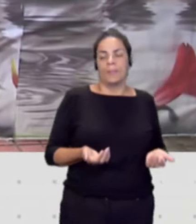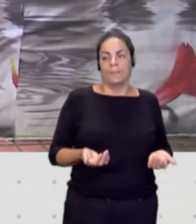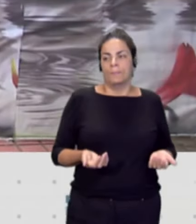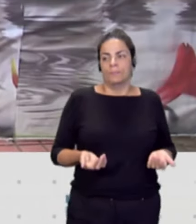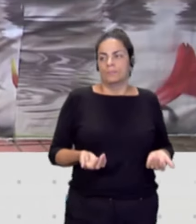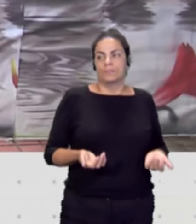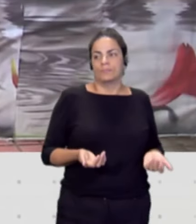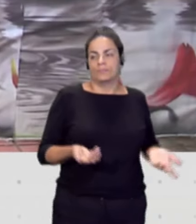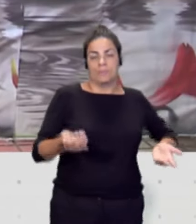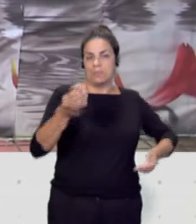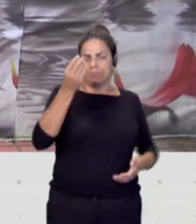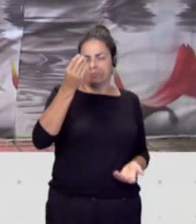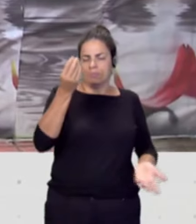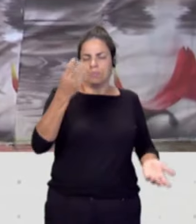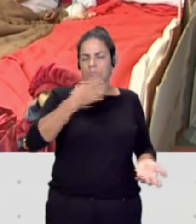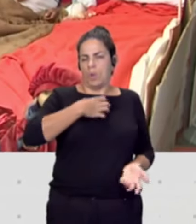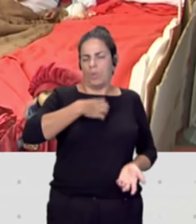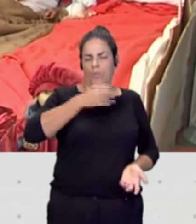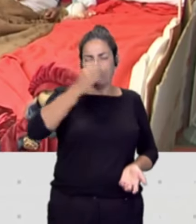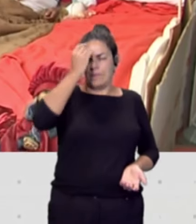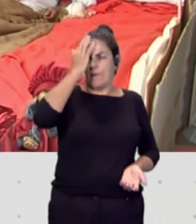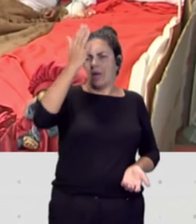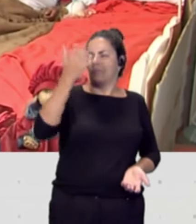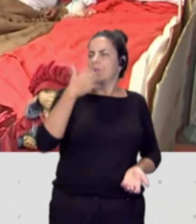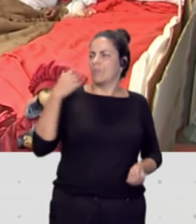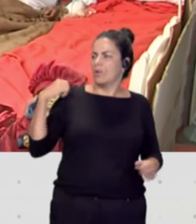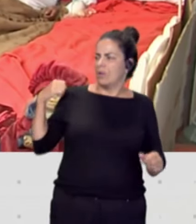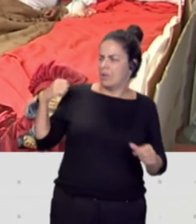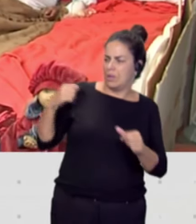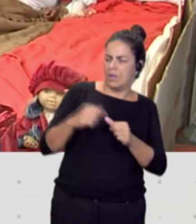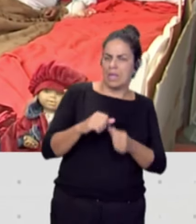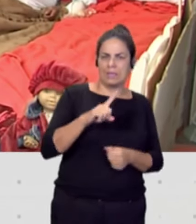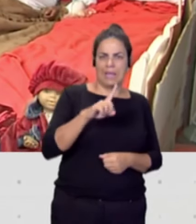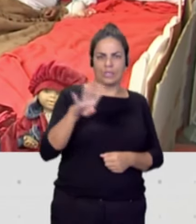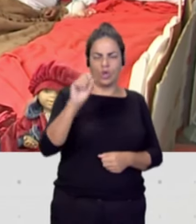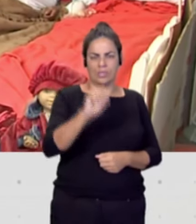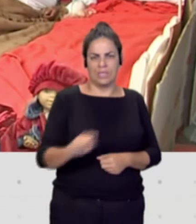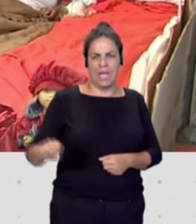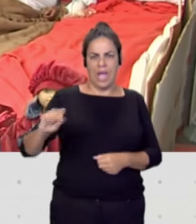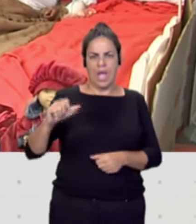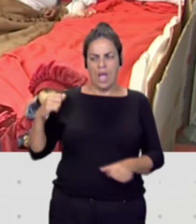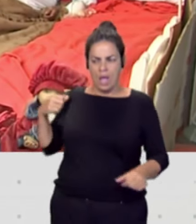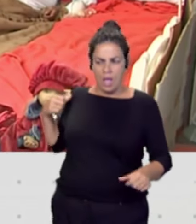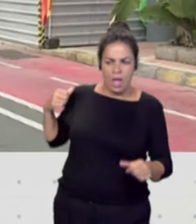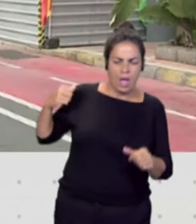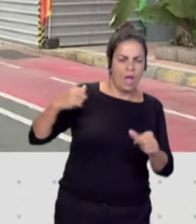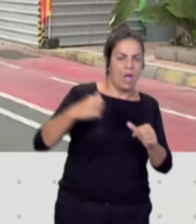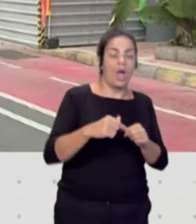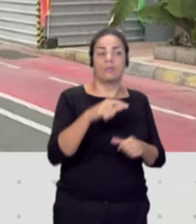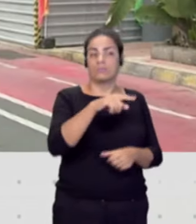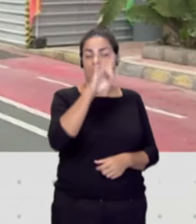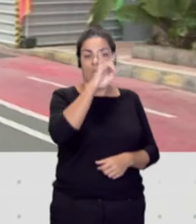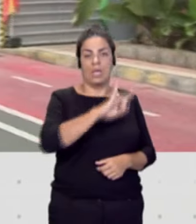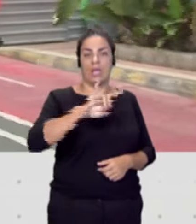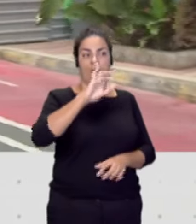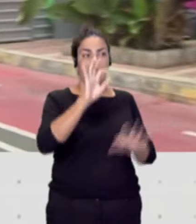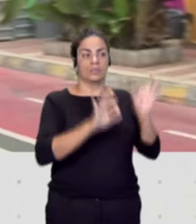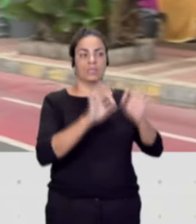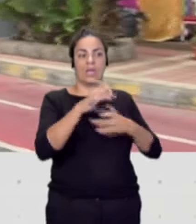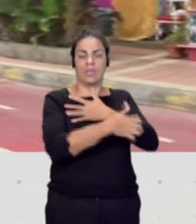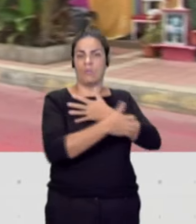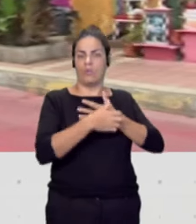que cómo es posible que 14 años después y nunca Canarias ha abandonado lo que son las tasas de pobreza,